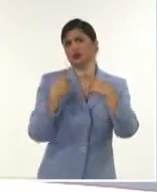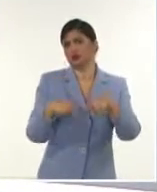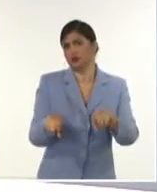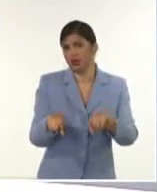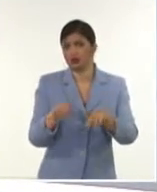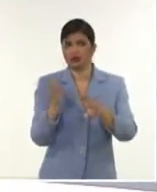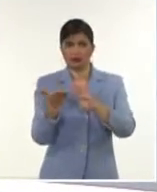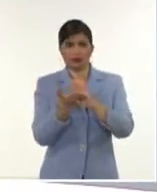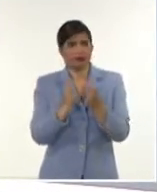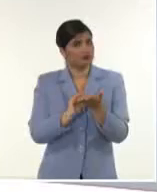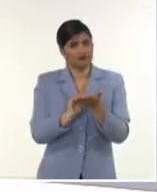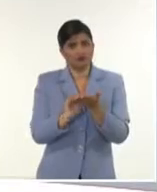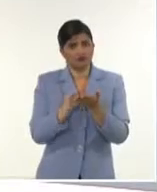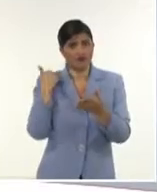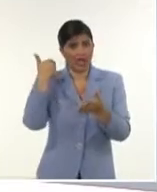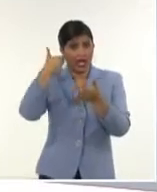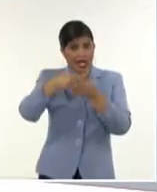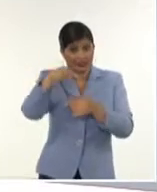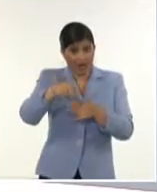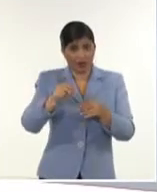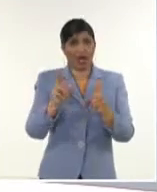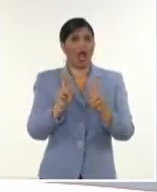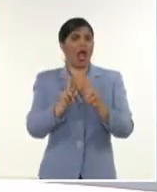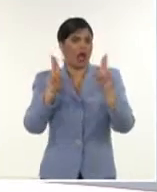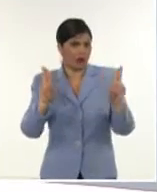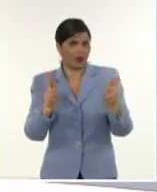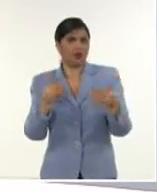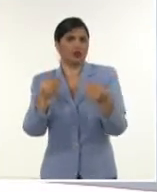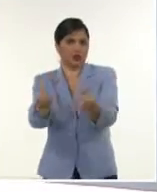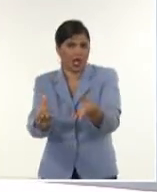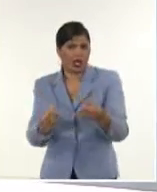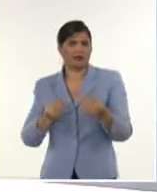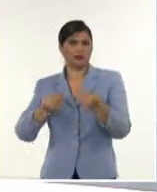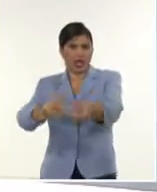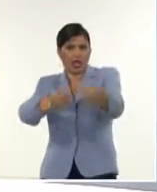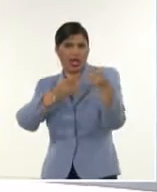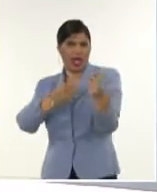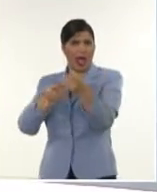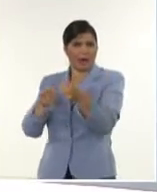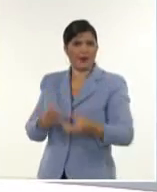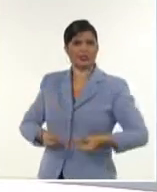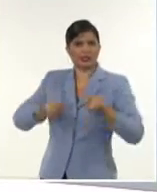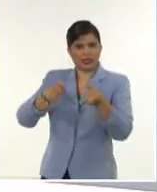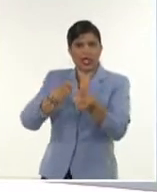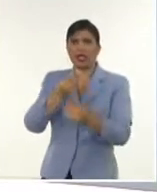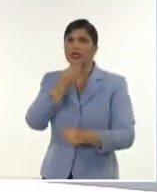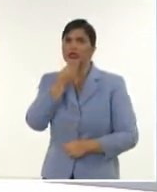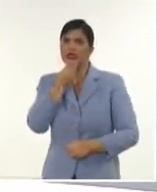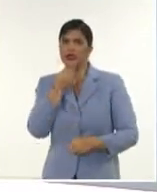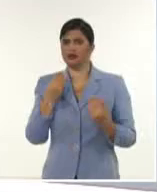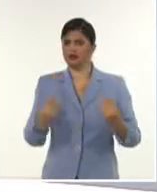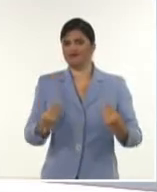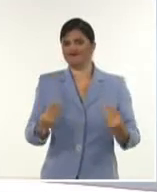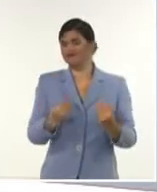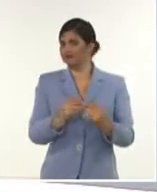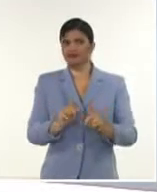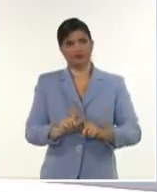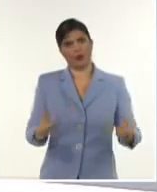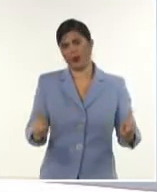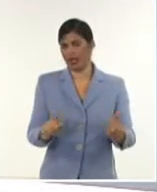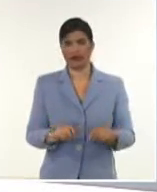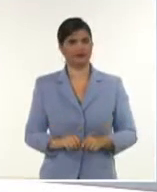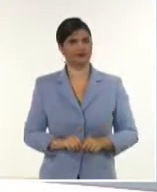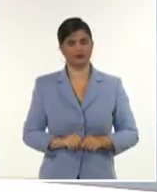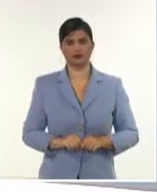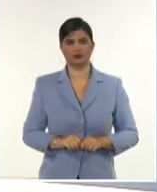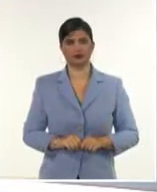los acuerdos y hasta el envío de armas. A Israel no se le ha excluido de los grandes eventos ni deportivos, culturales ni sociales, salvo